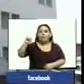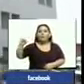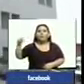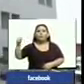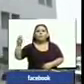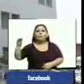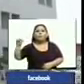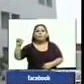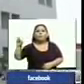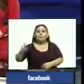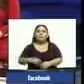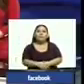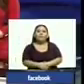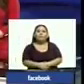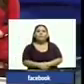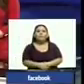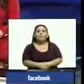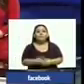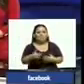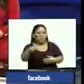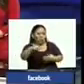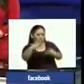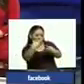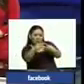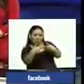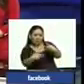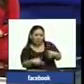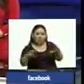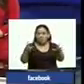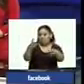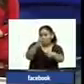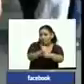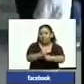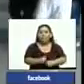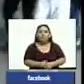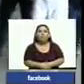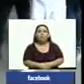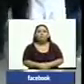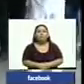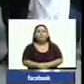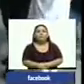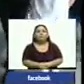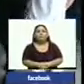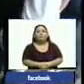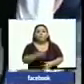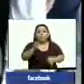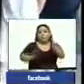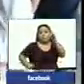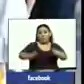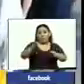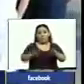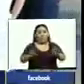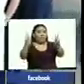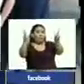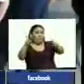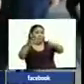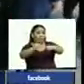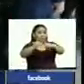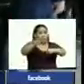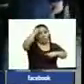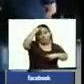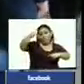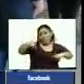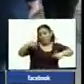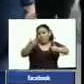Noticiero Hechos. Revisemos más noticias en un resumen. El Juzgado Especializado de Sentencia para